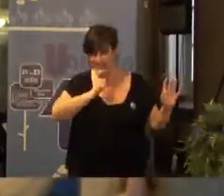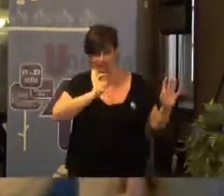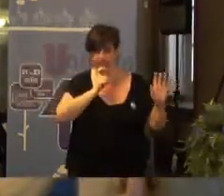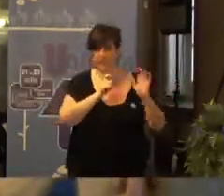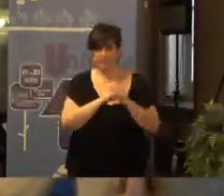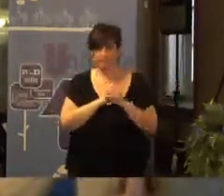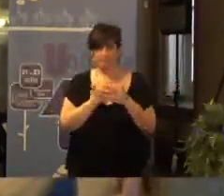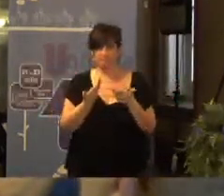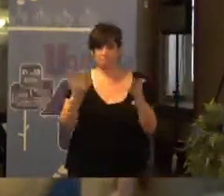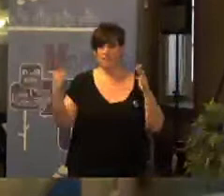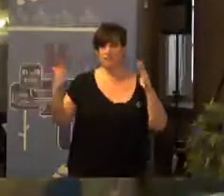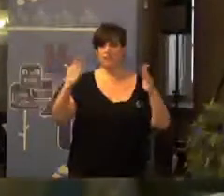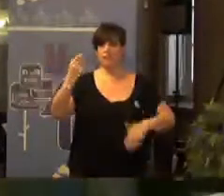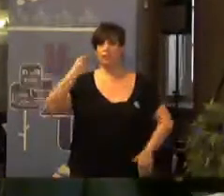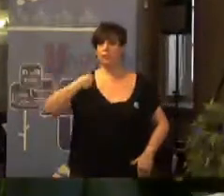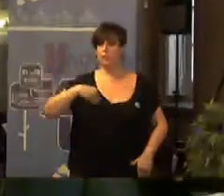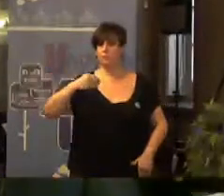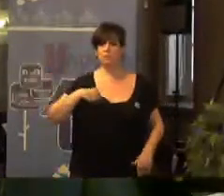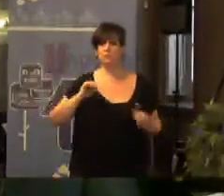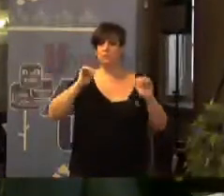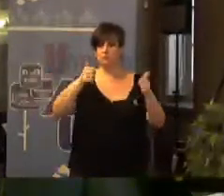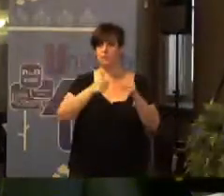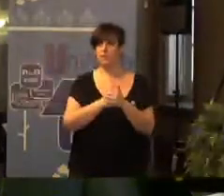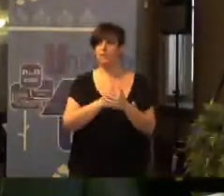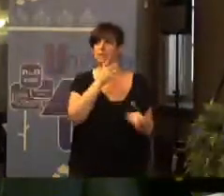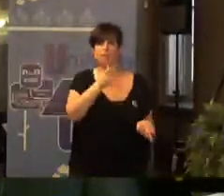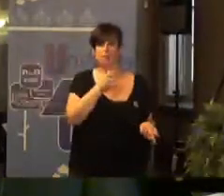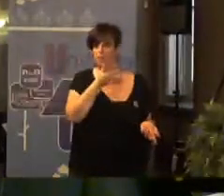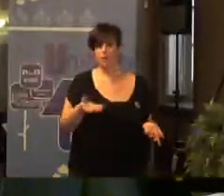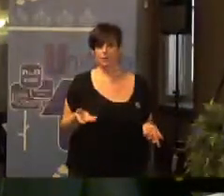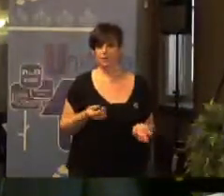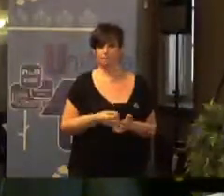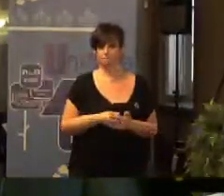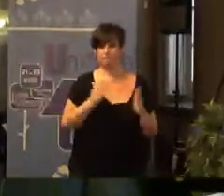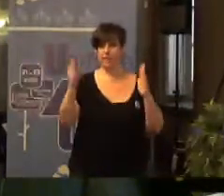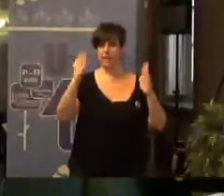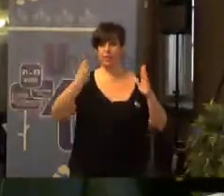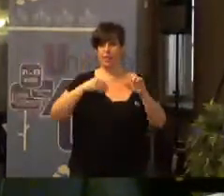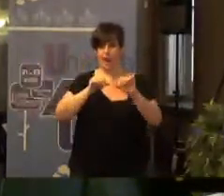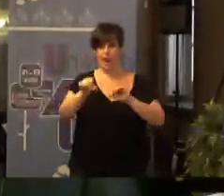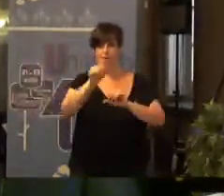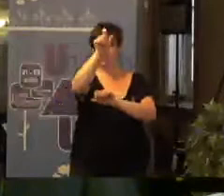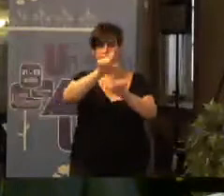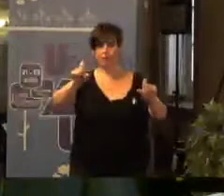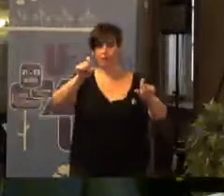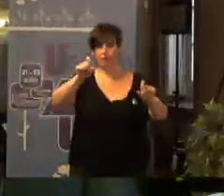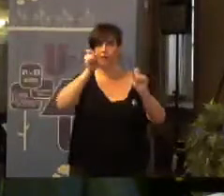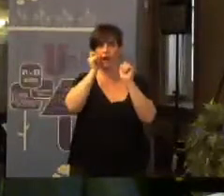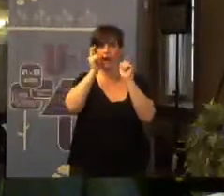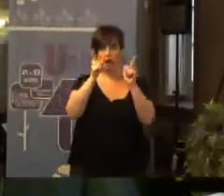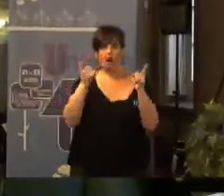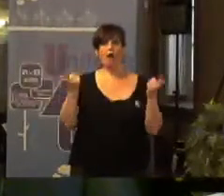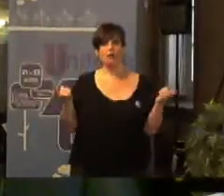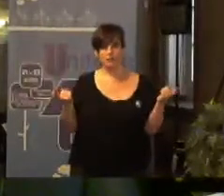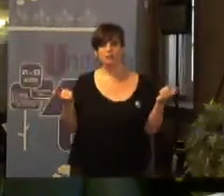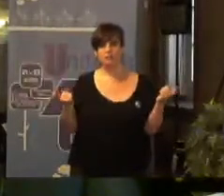entón, en ese momento, empezou, non nos representan. E que pasa? Que, a partir dese momento, a cidadanía é consciente, dase de conta de